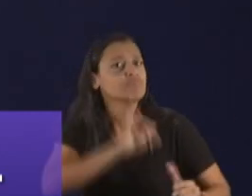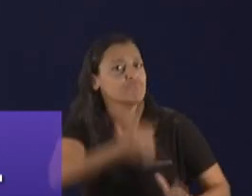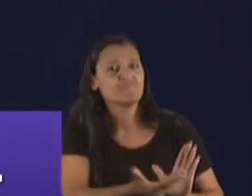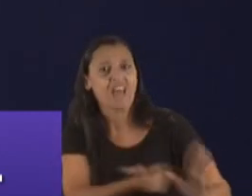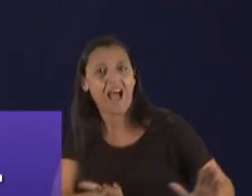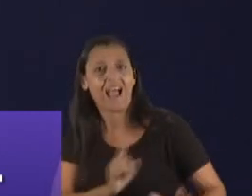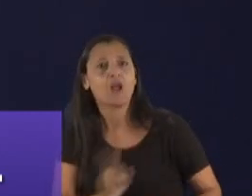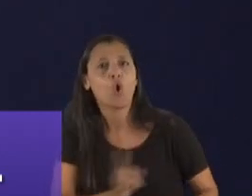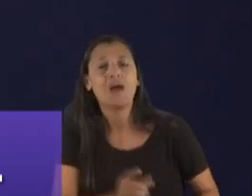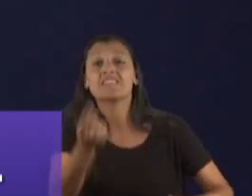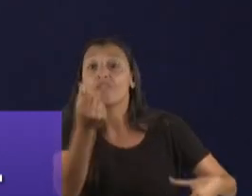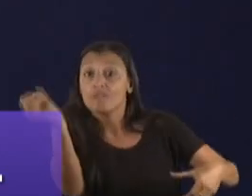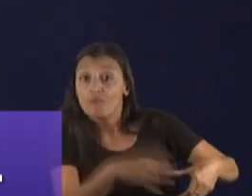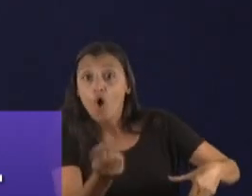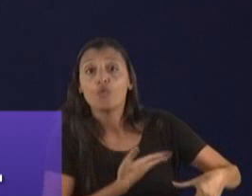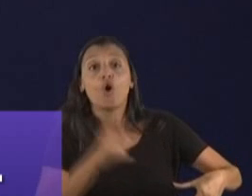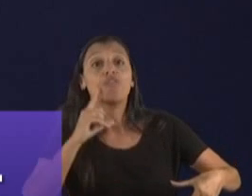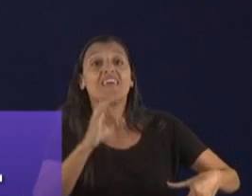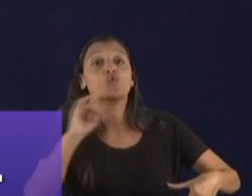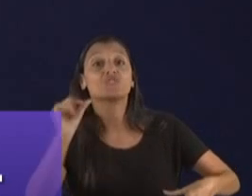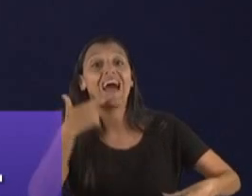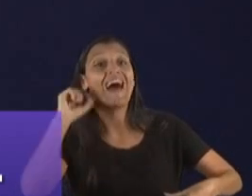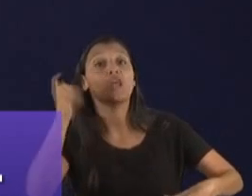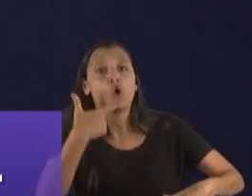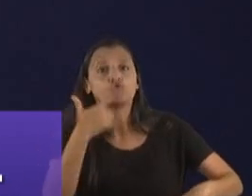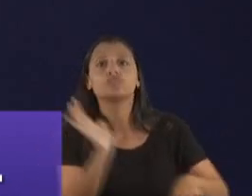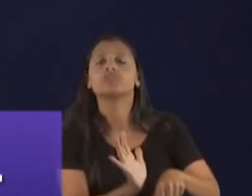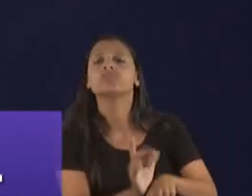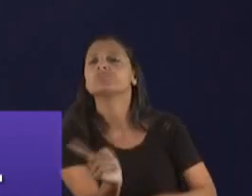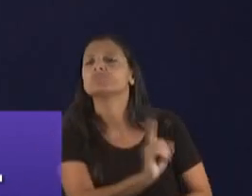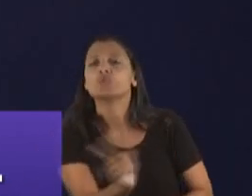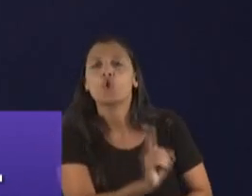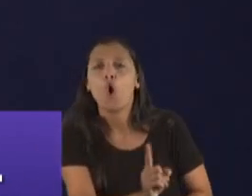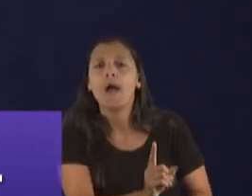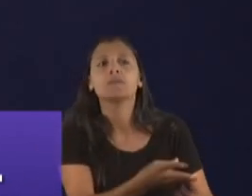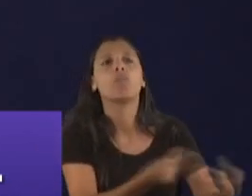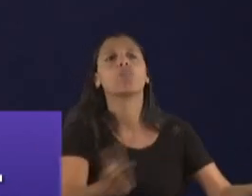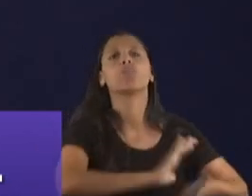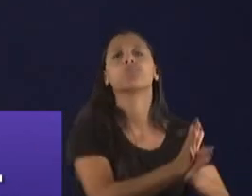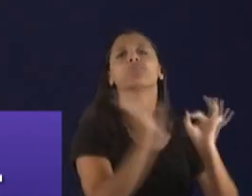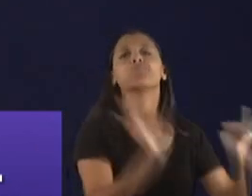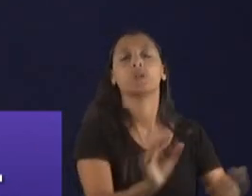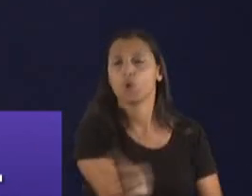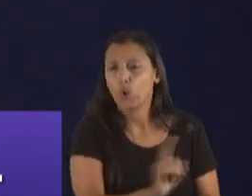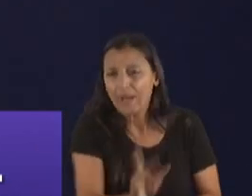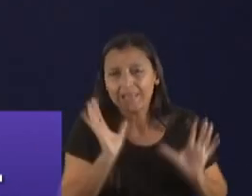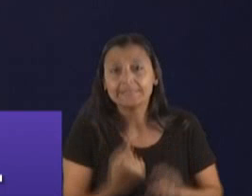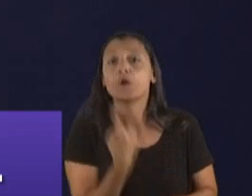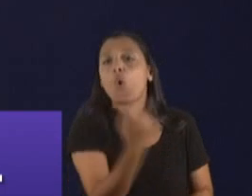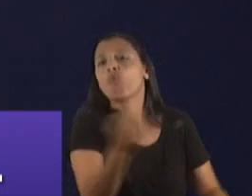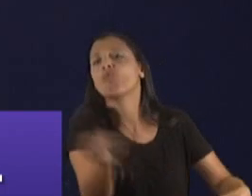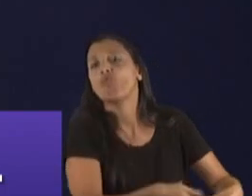de los fondos fiduciarios van a desaparecer completamente. Uno de los fondos, por